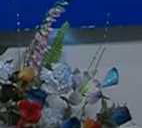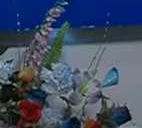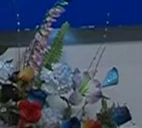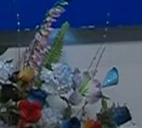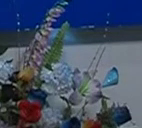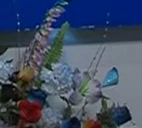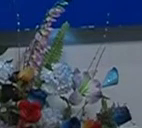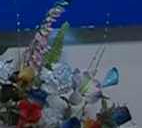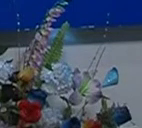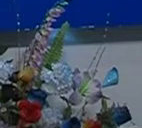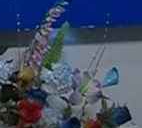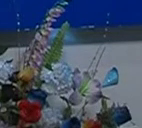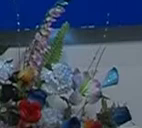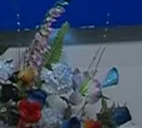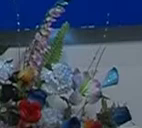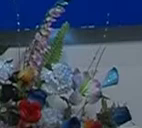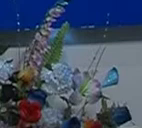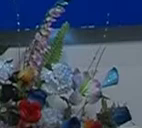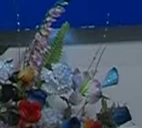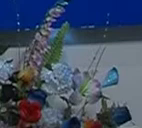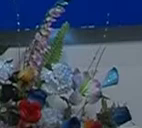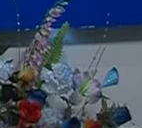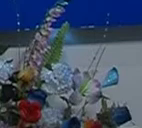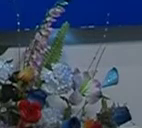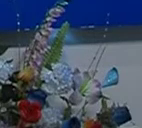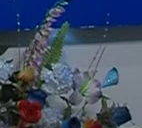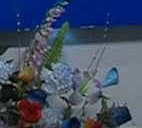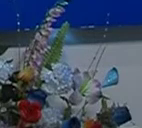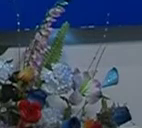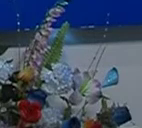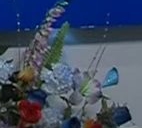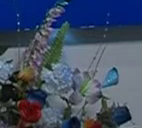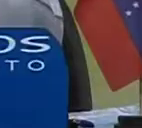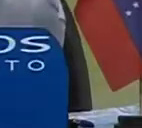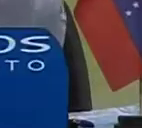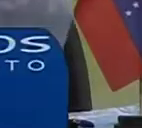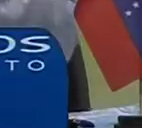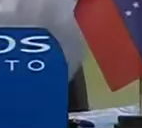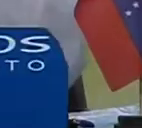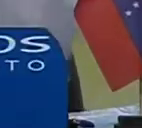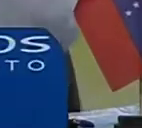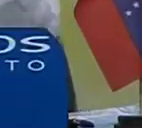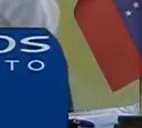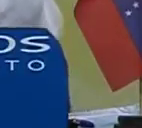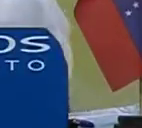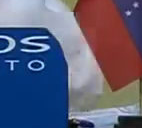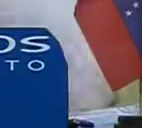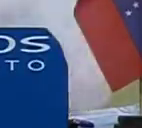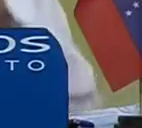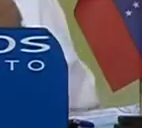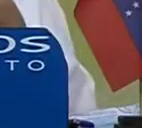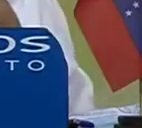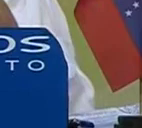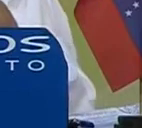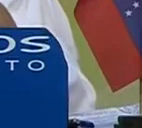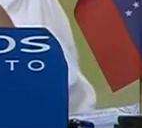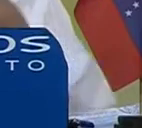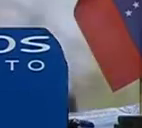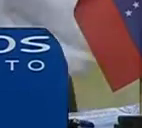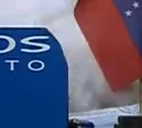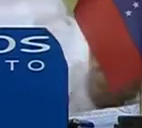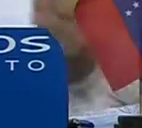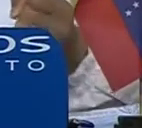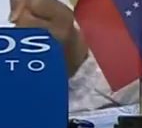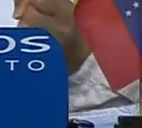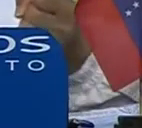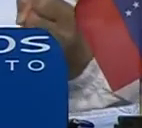es su rienda, la palabra es su rienda. Amén. Los ancianos que se congregan son una rienda para el pastor.